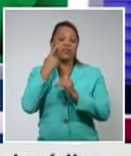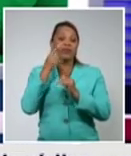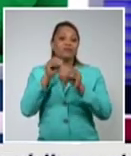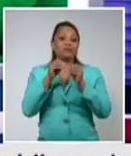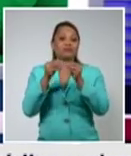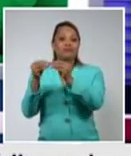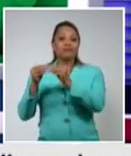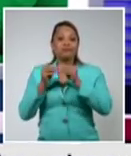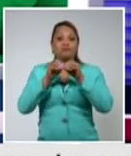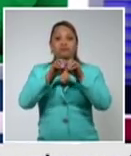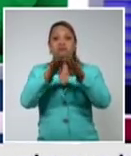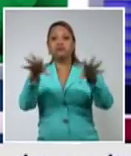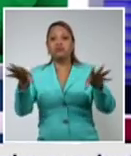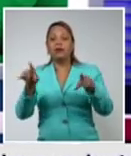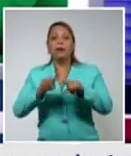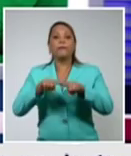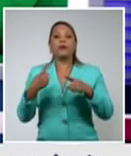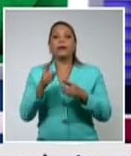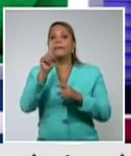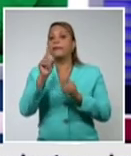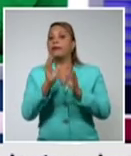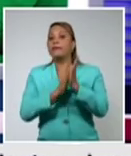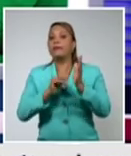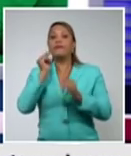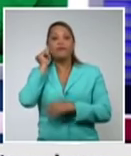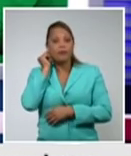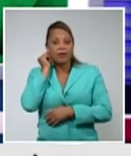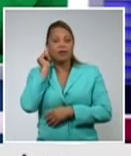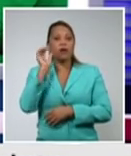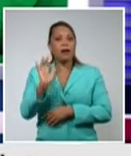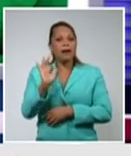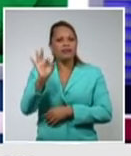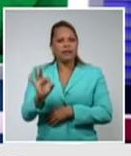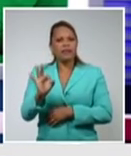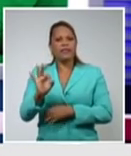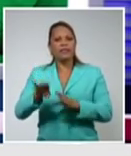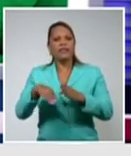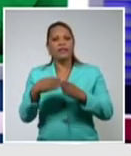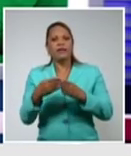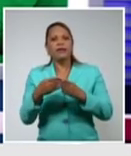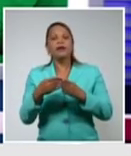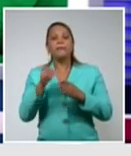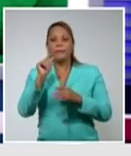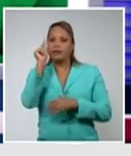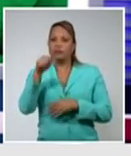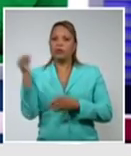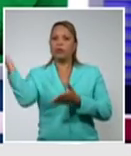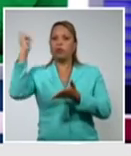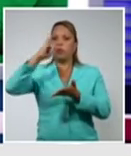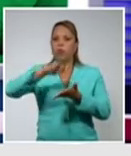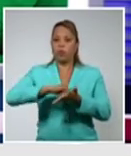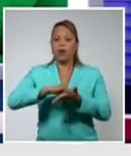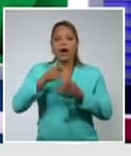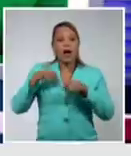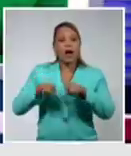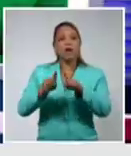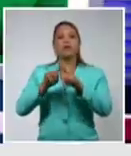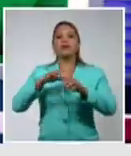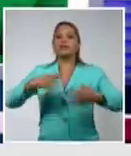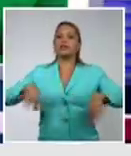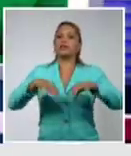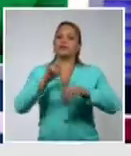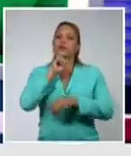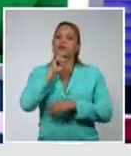porque el 1 de febrero había fundamentalmente casos importados. Ahora la situación es